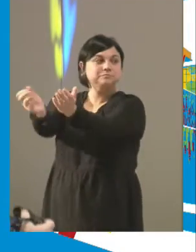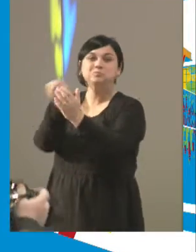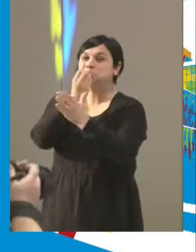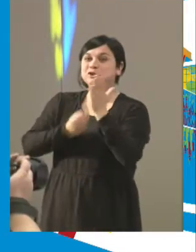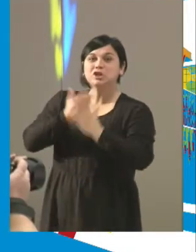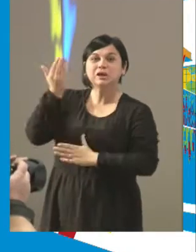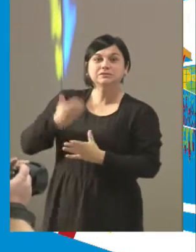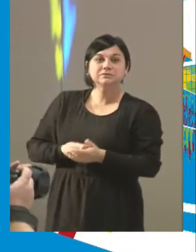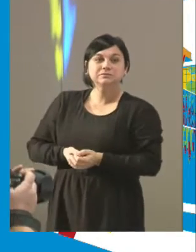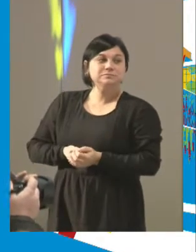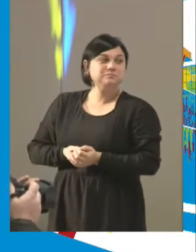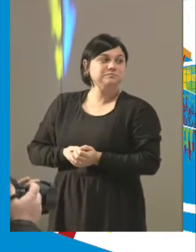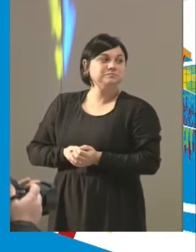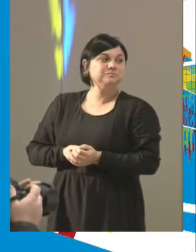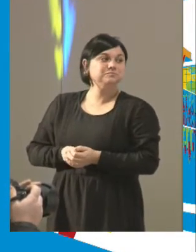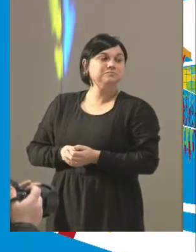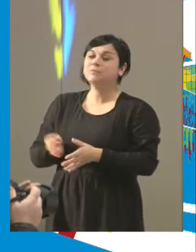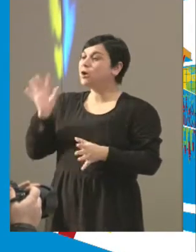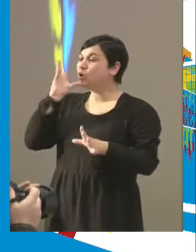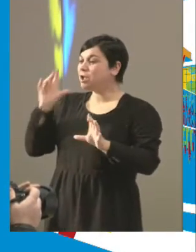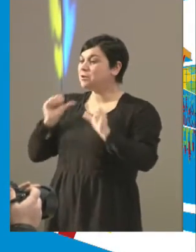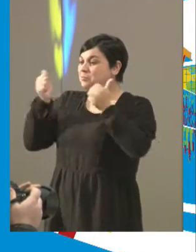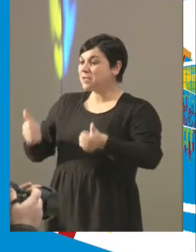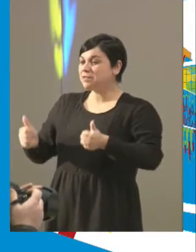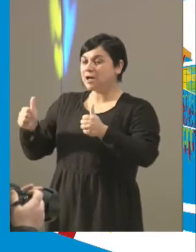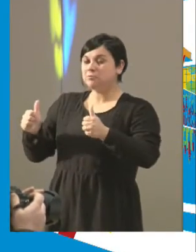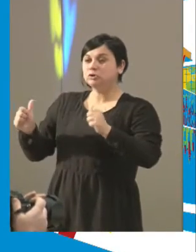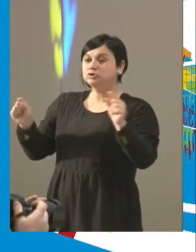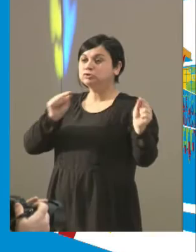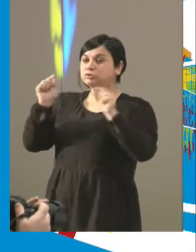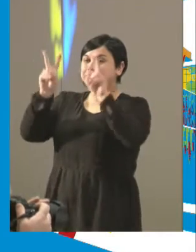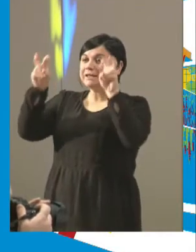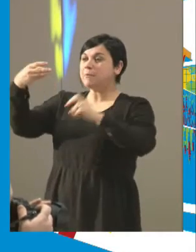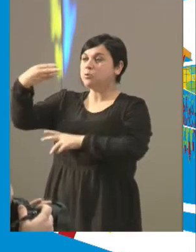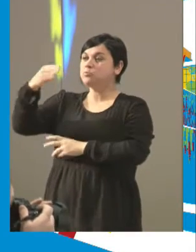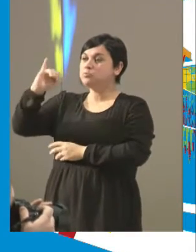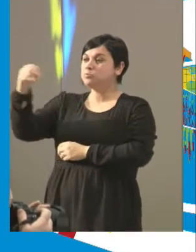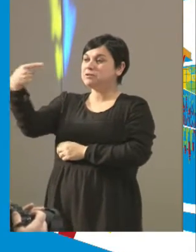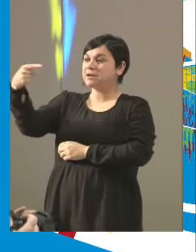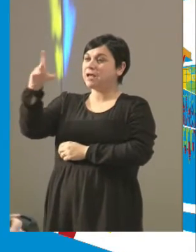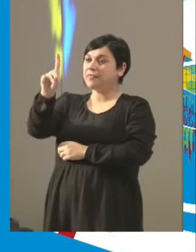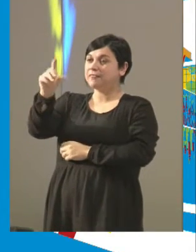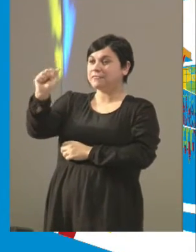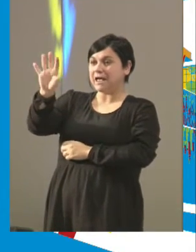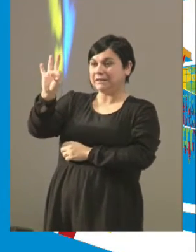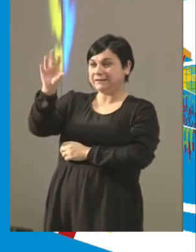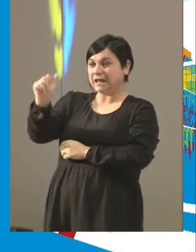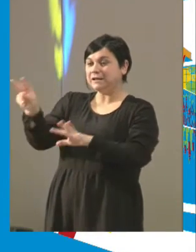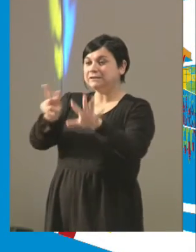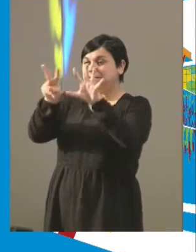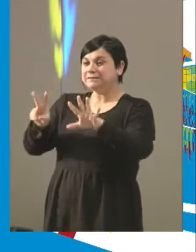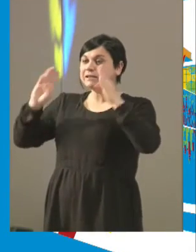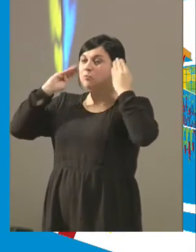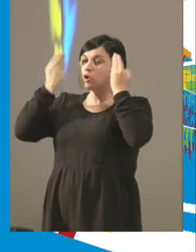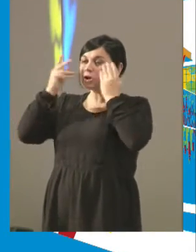Buenos días. Vamos a empezar la mesa sobre Big Data, que forma parte de este 7º Congreso Nacional CENTAC de